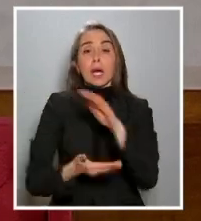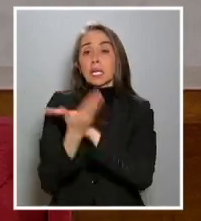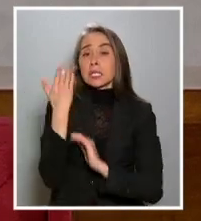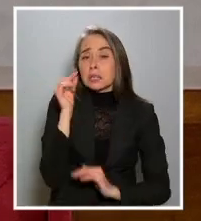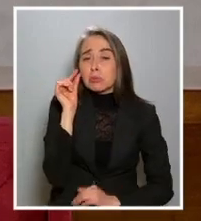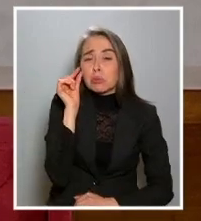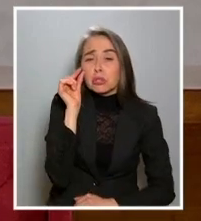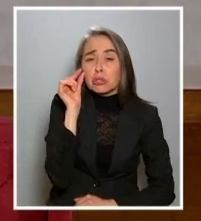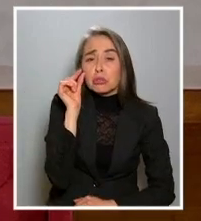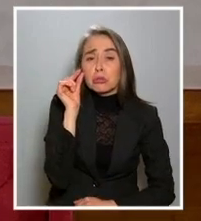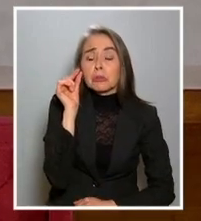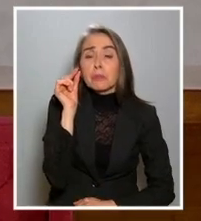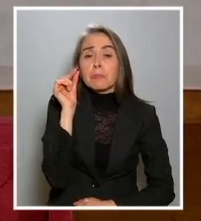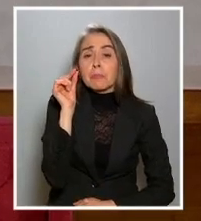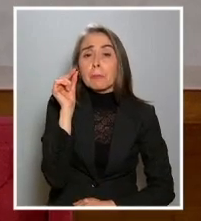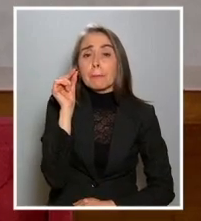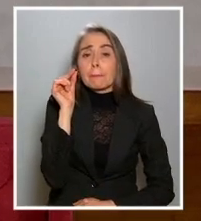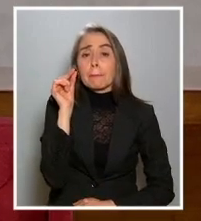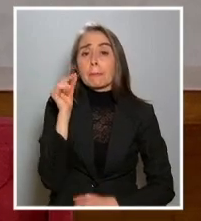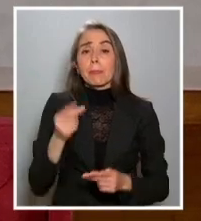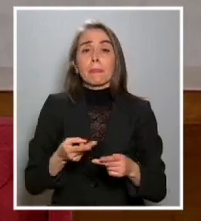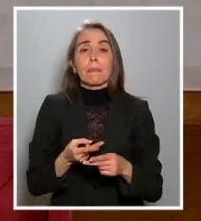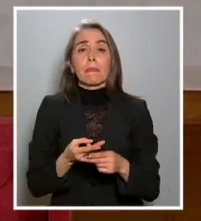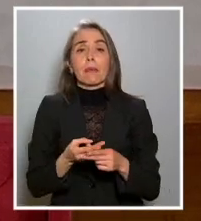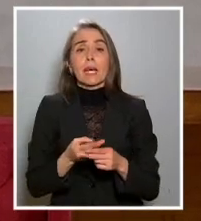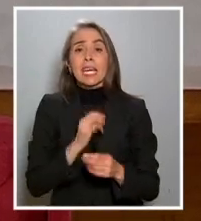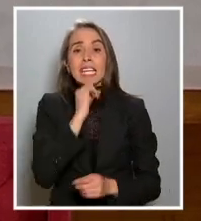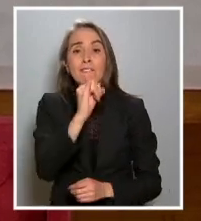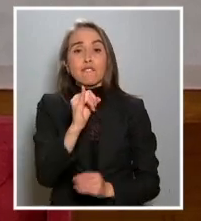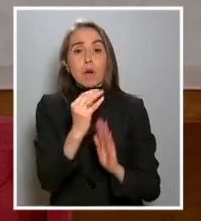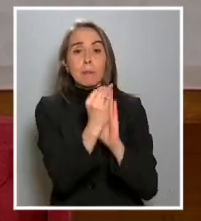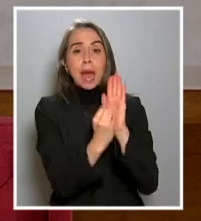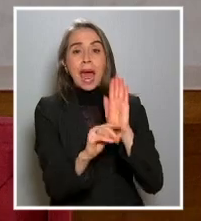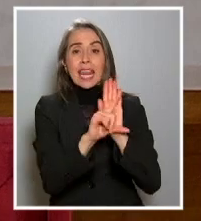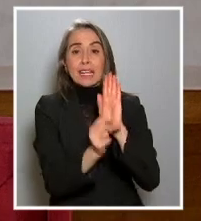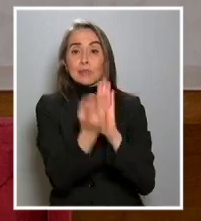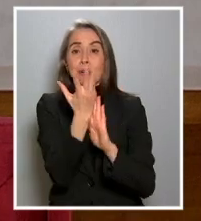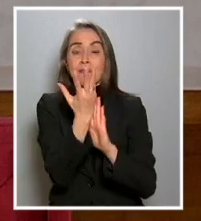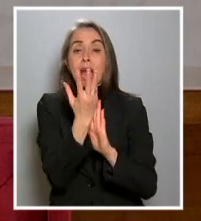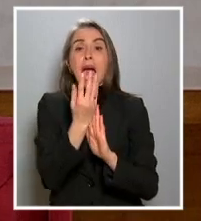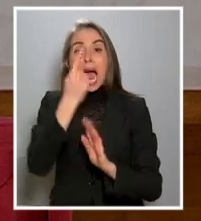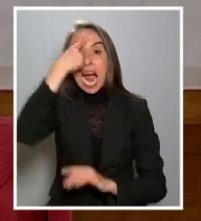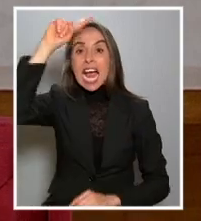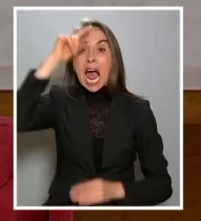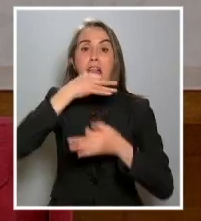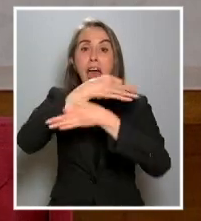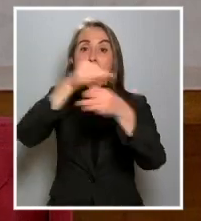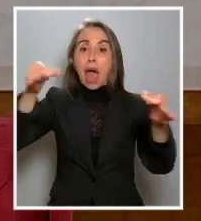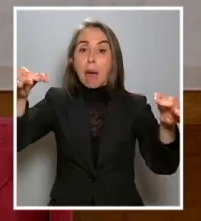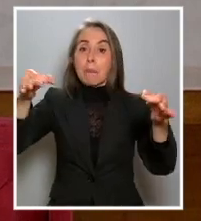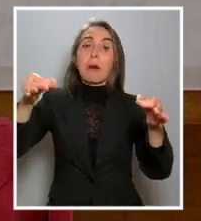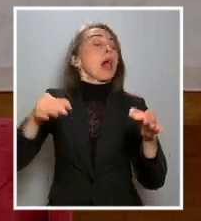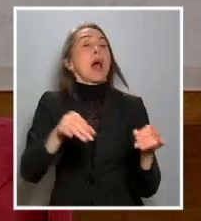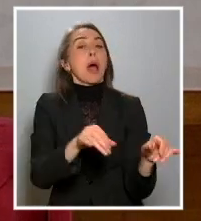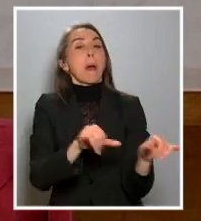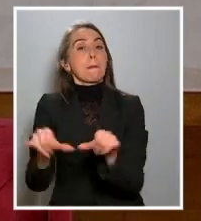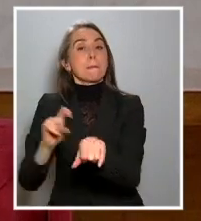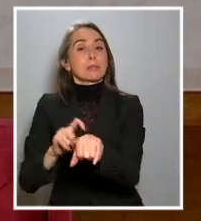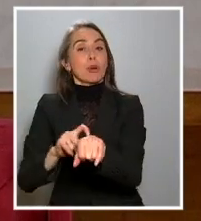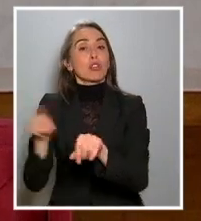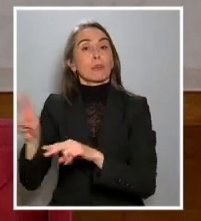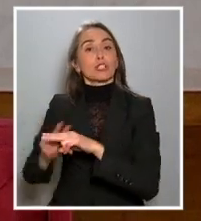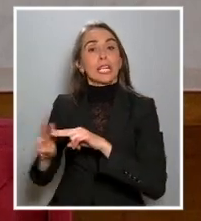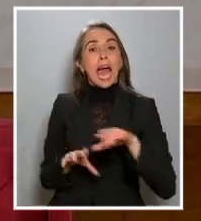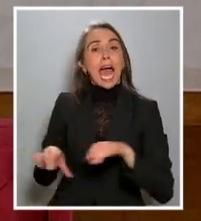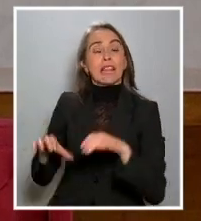poquito lanzamos o dimos cuenta de esta política en Calama y lo hicimos al mismo tiempo que se